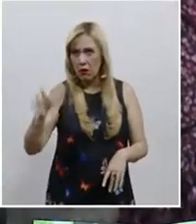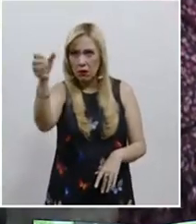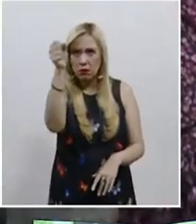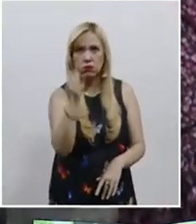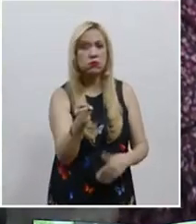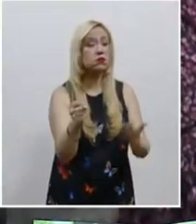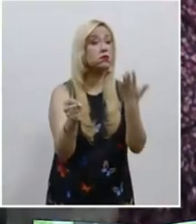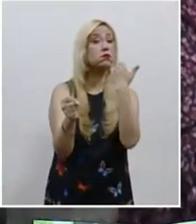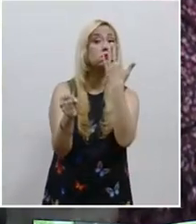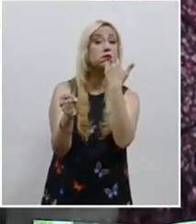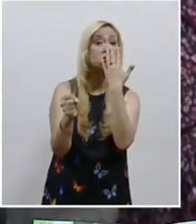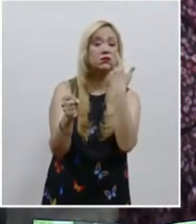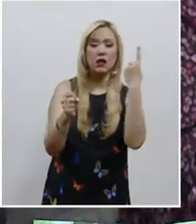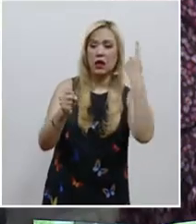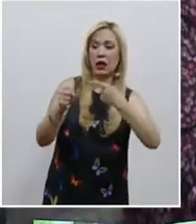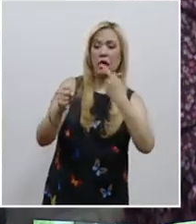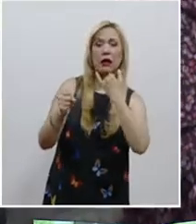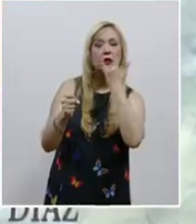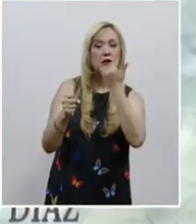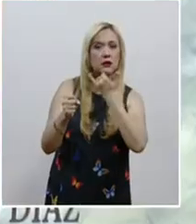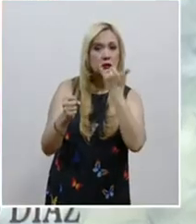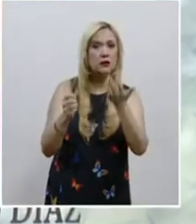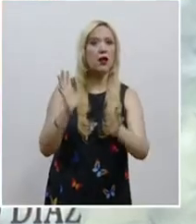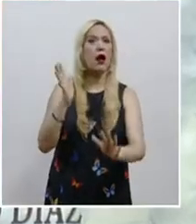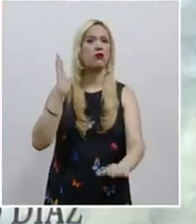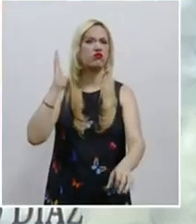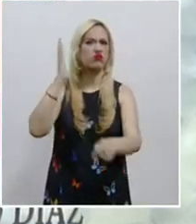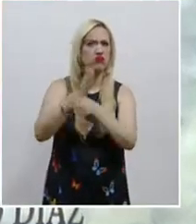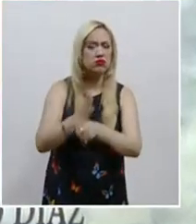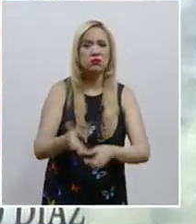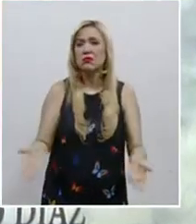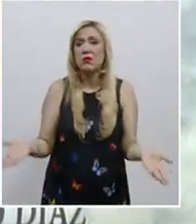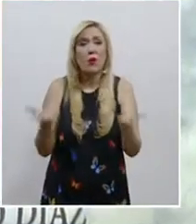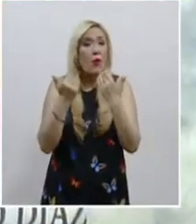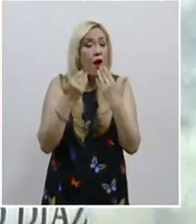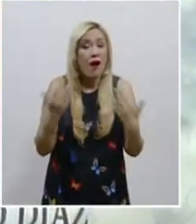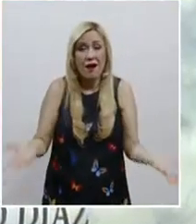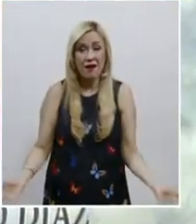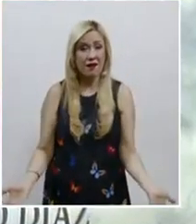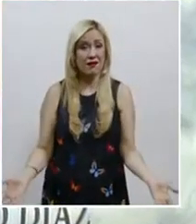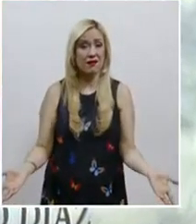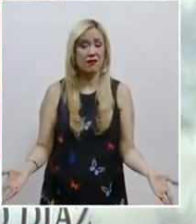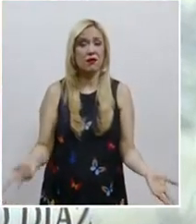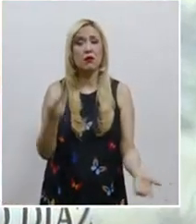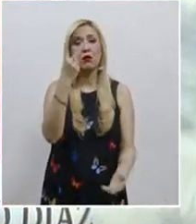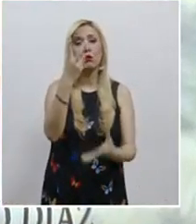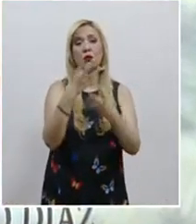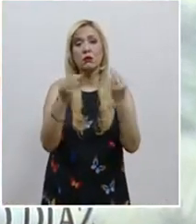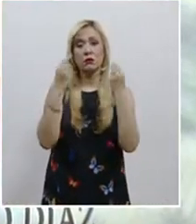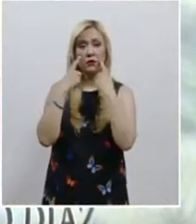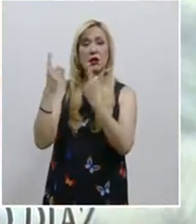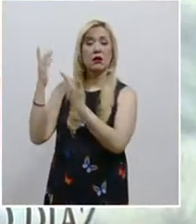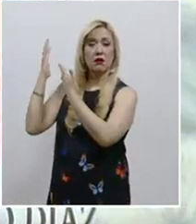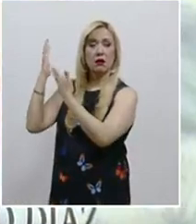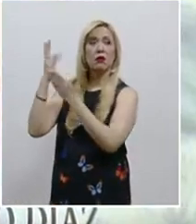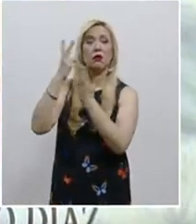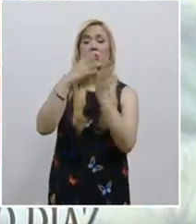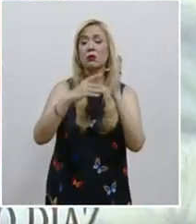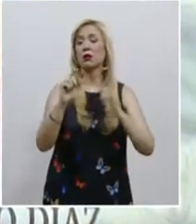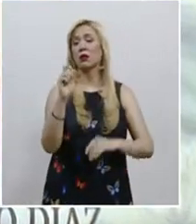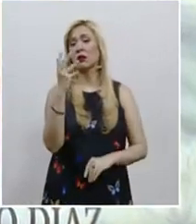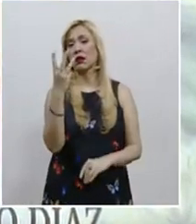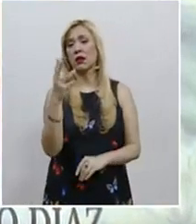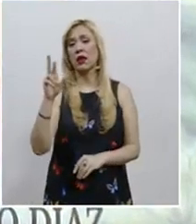hay nadie sentenciado. A ello se suma la desaparición de 2 activistas ambientales este